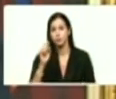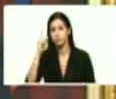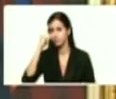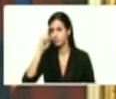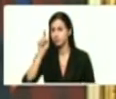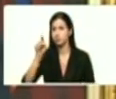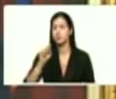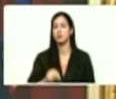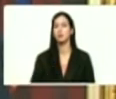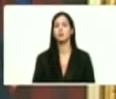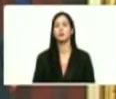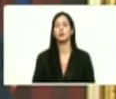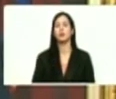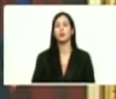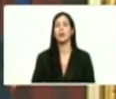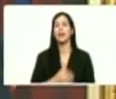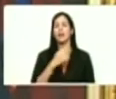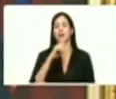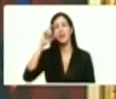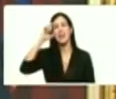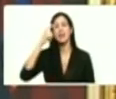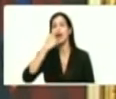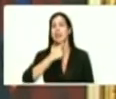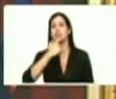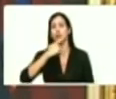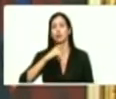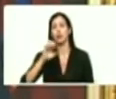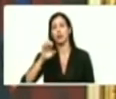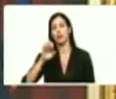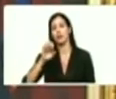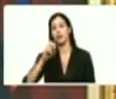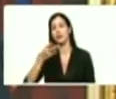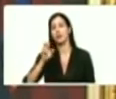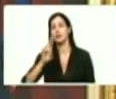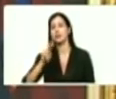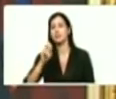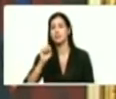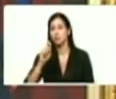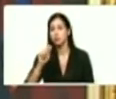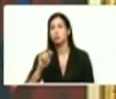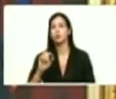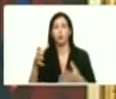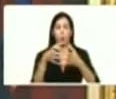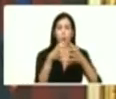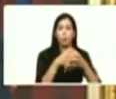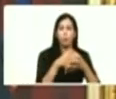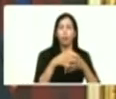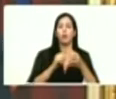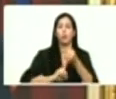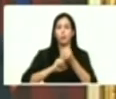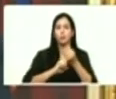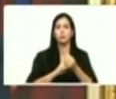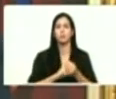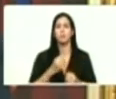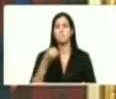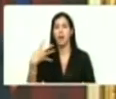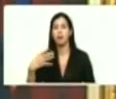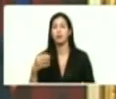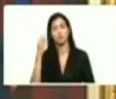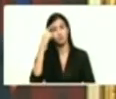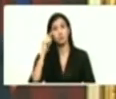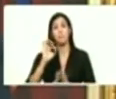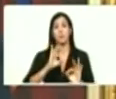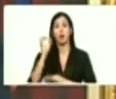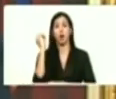Ernesto Villegas para los movimientos sociales las fuerzas políticas blancas congreso de la patria